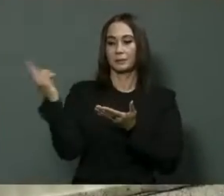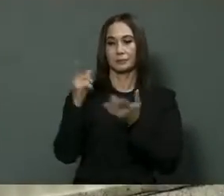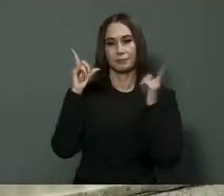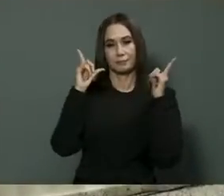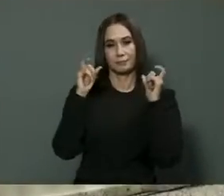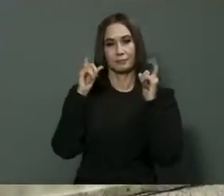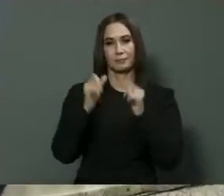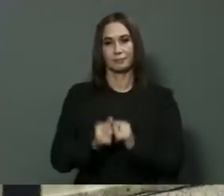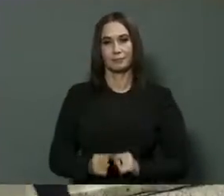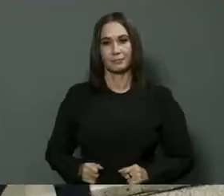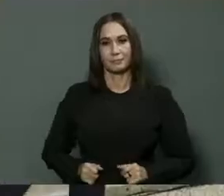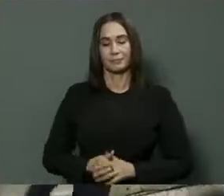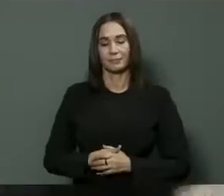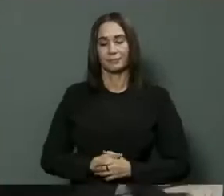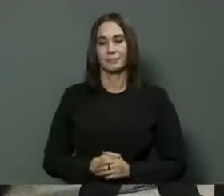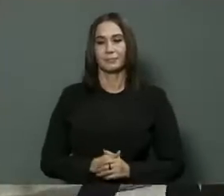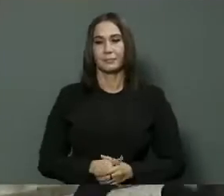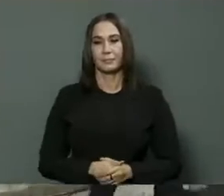la foto.